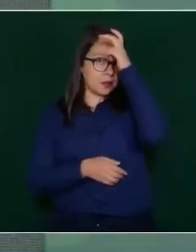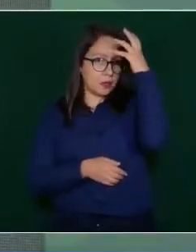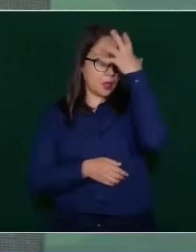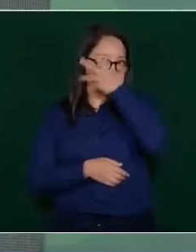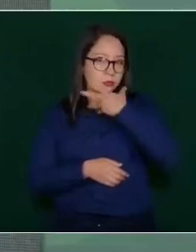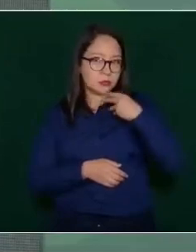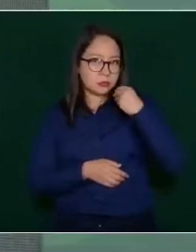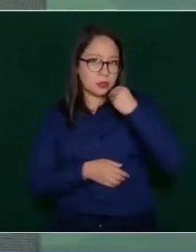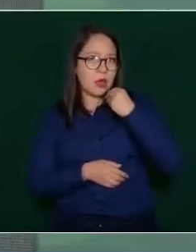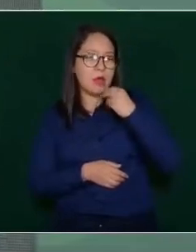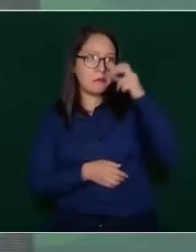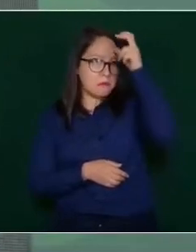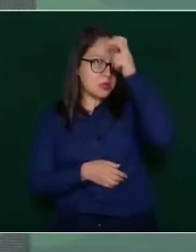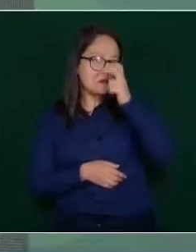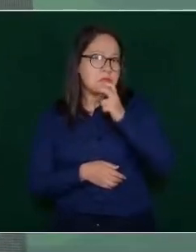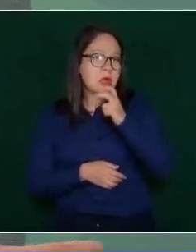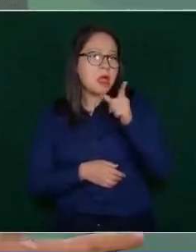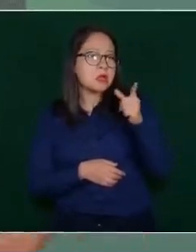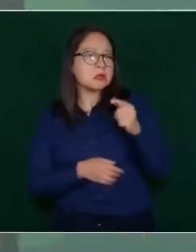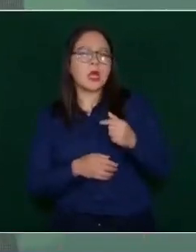a las 6:30 de la mañana,